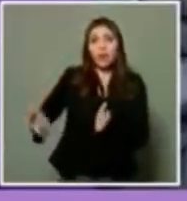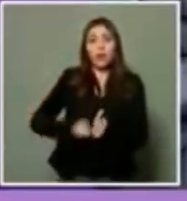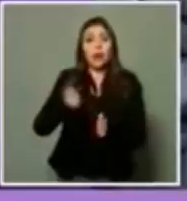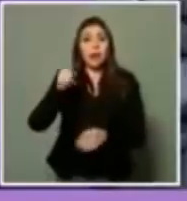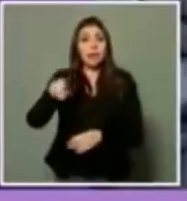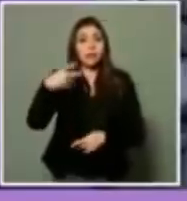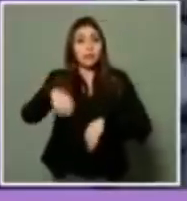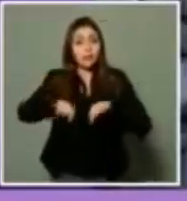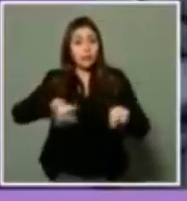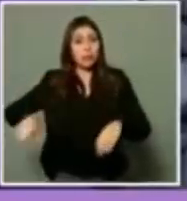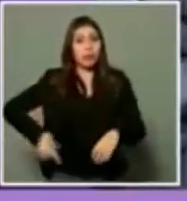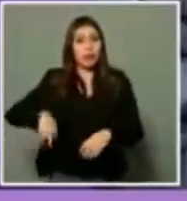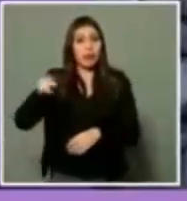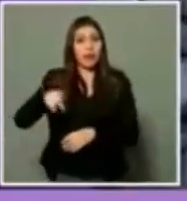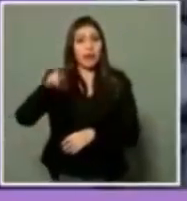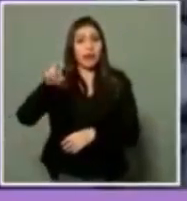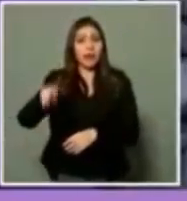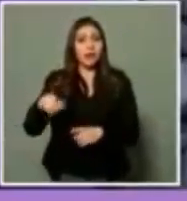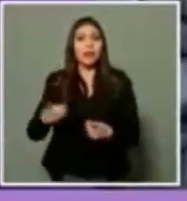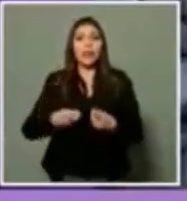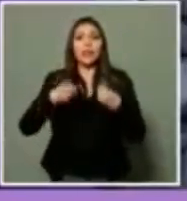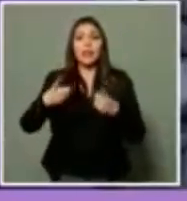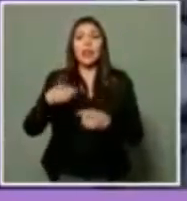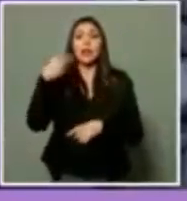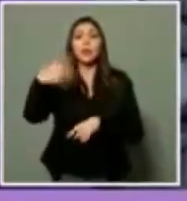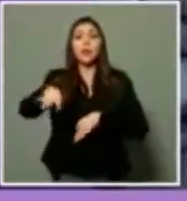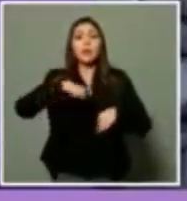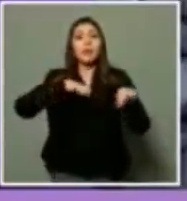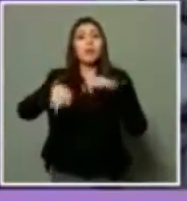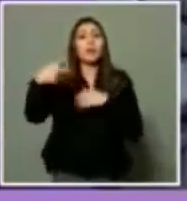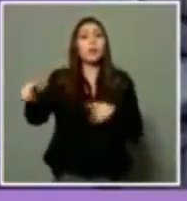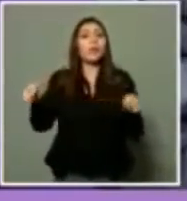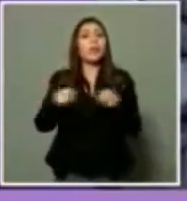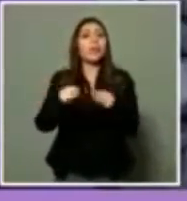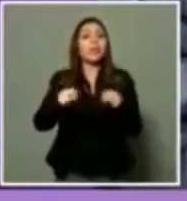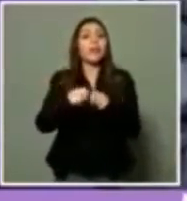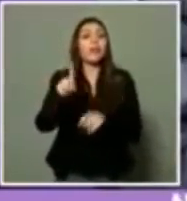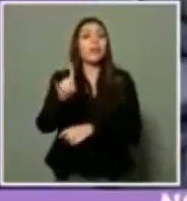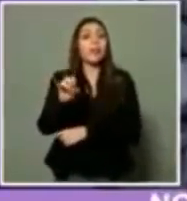estos resultados que ha dado Dione Anguiano, tu tía?